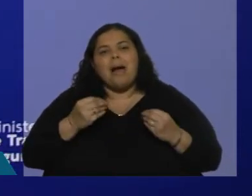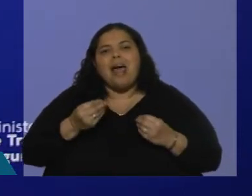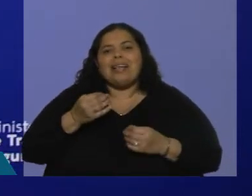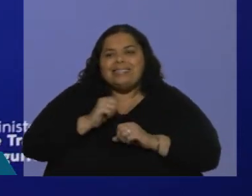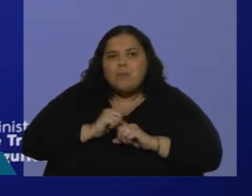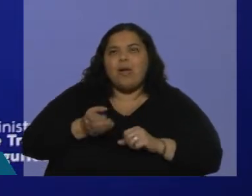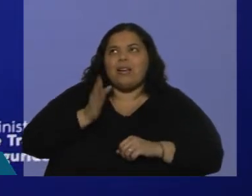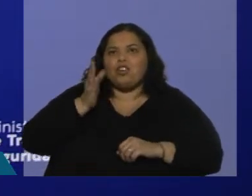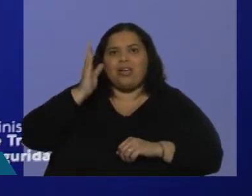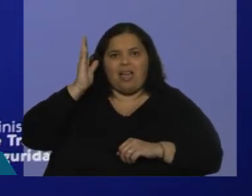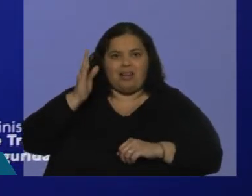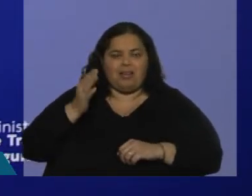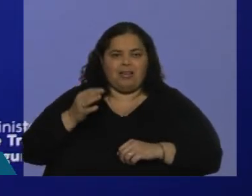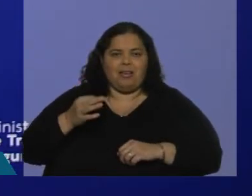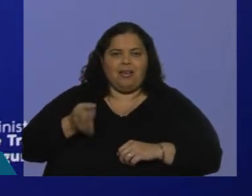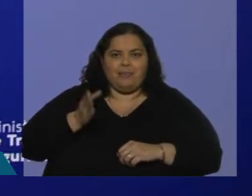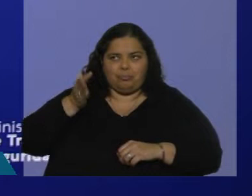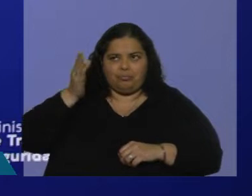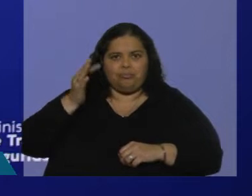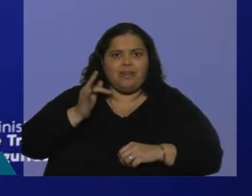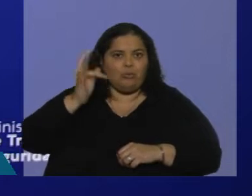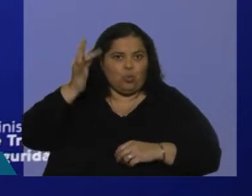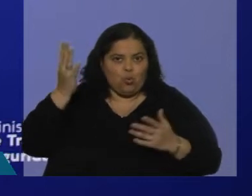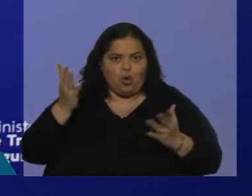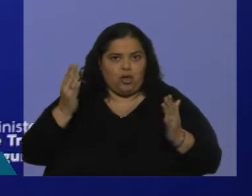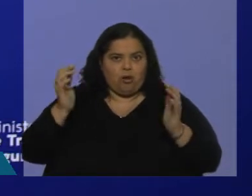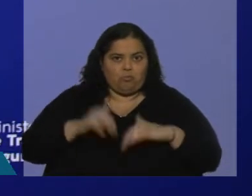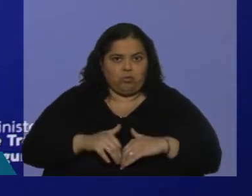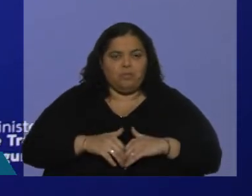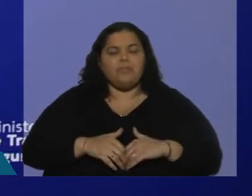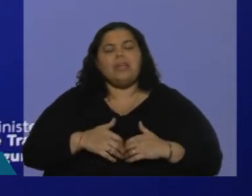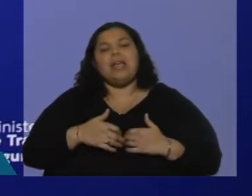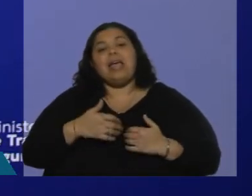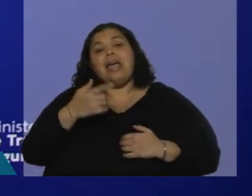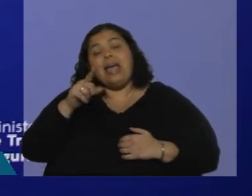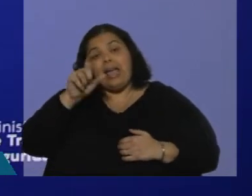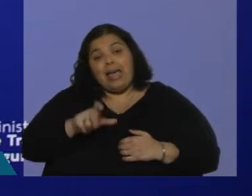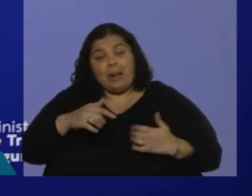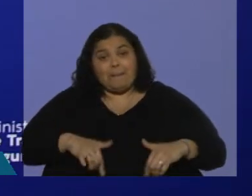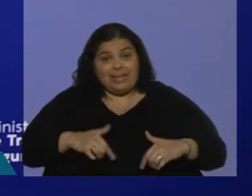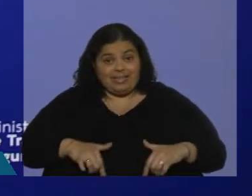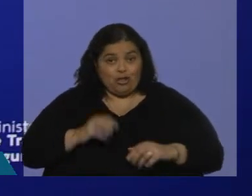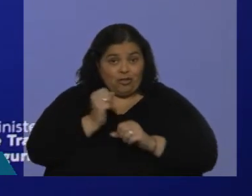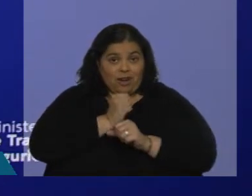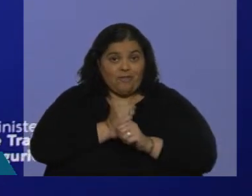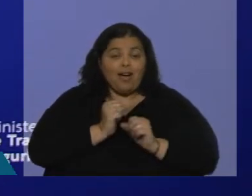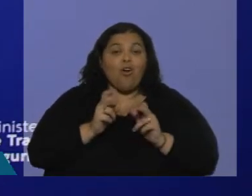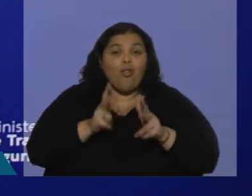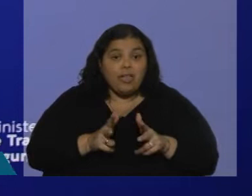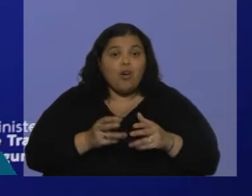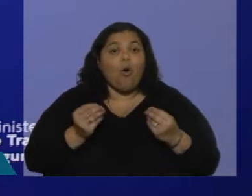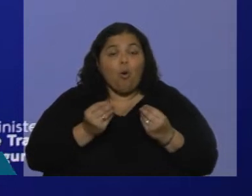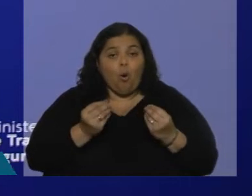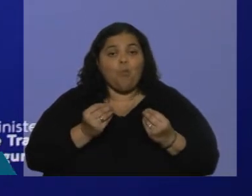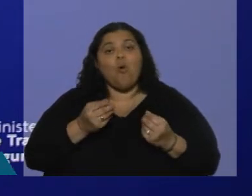por su parte el ministro pablo mieres explicaba cuáles son los alcances en lo que tiene que ver a